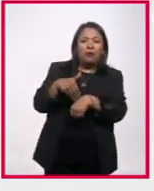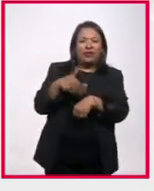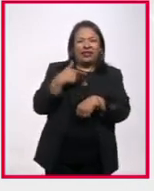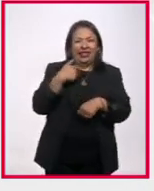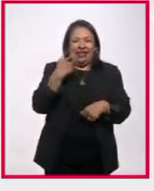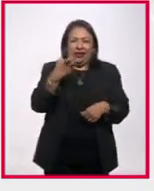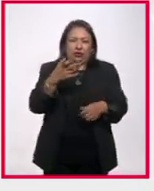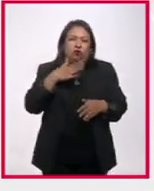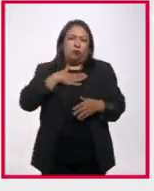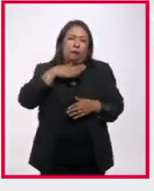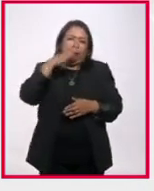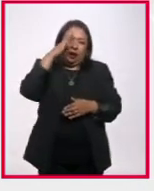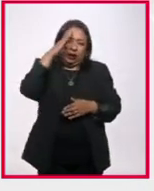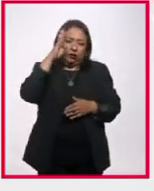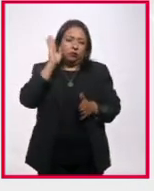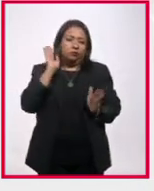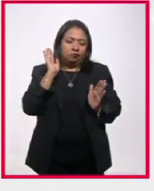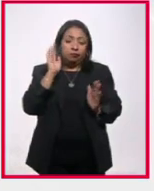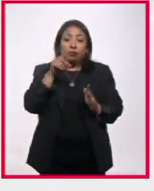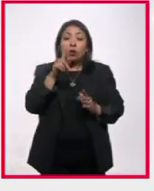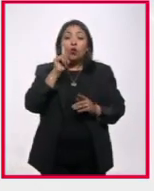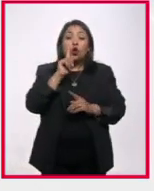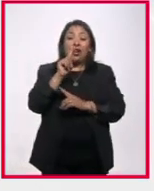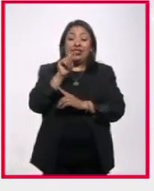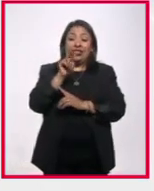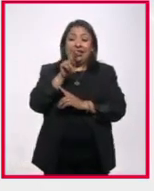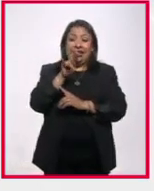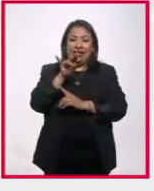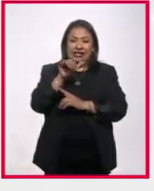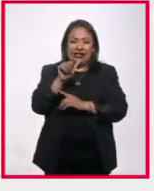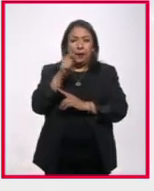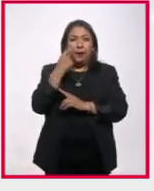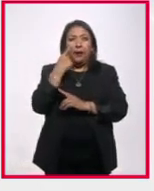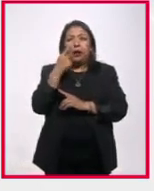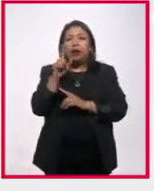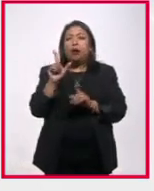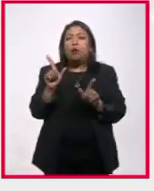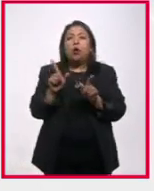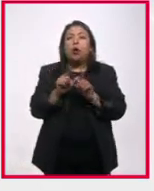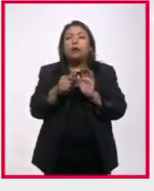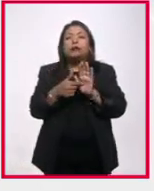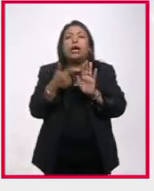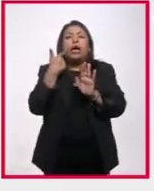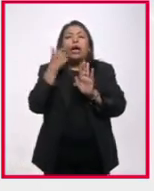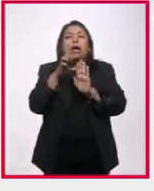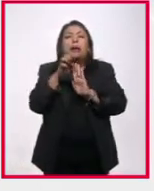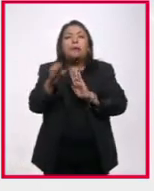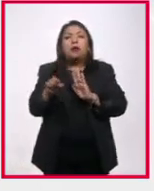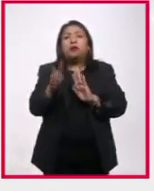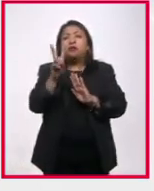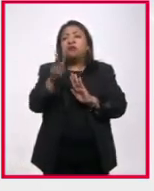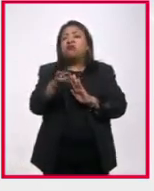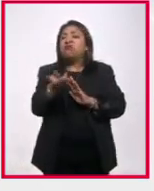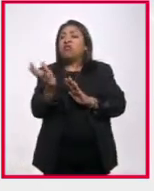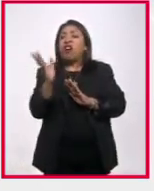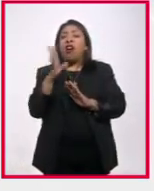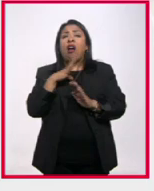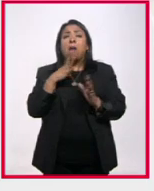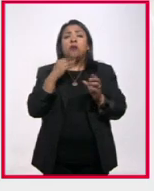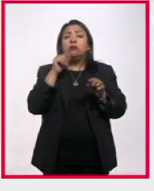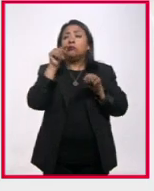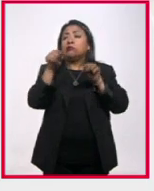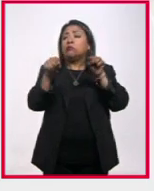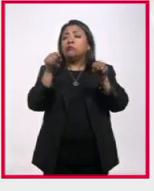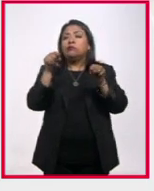yo creo que Teresa viene a resumir una situación que es bastante generalizada,